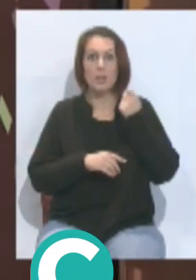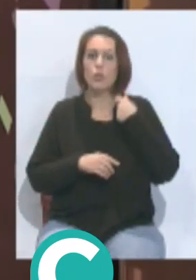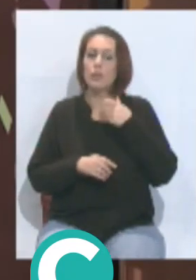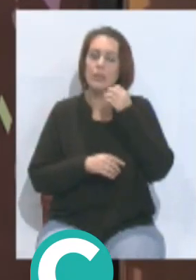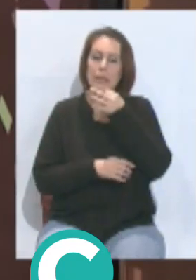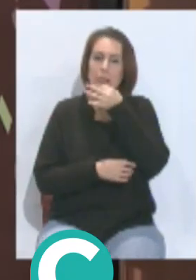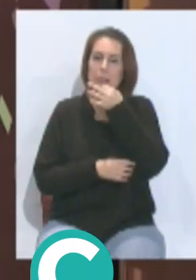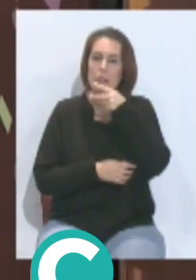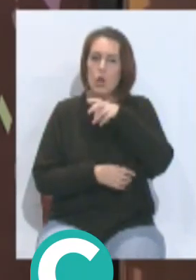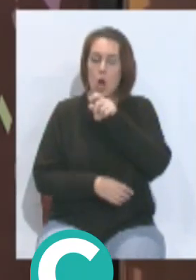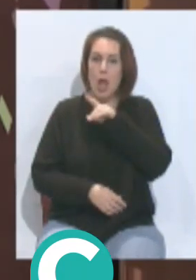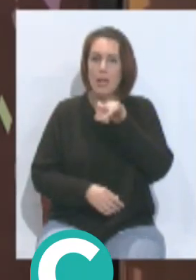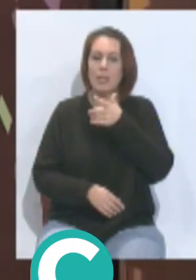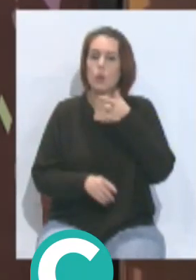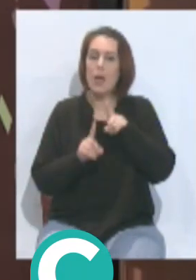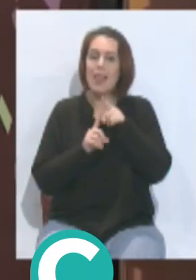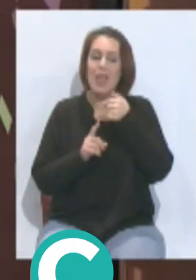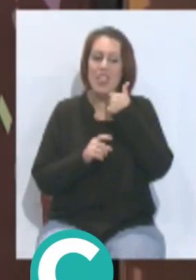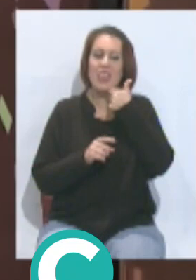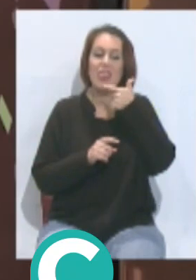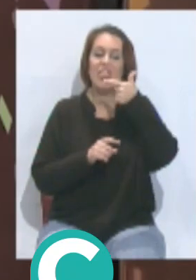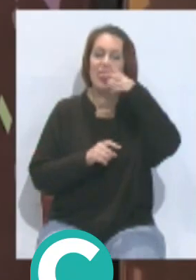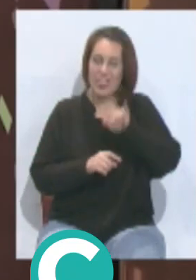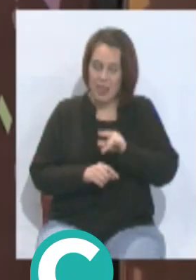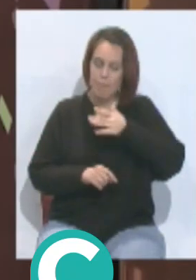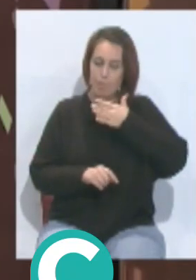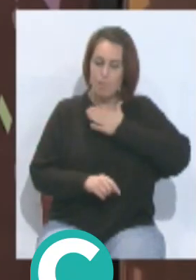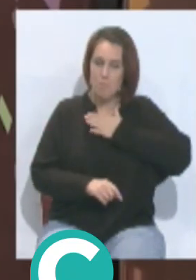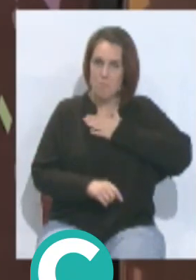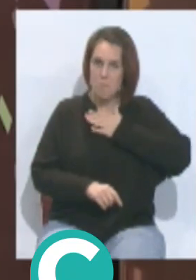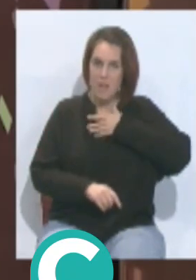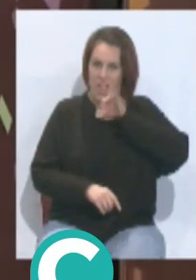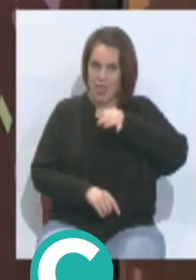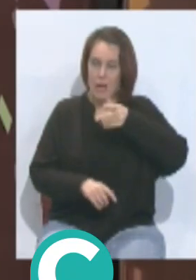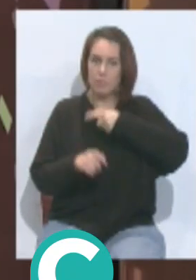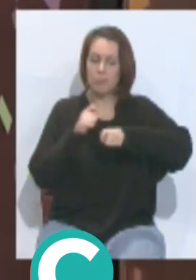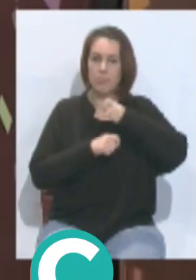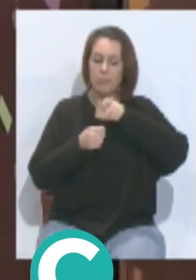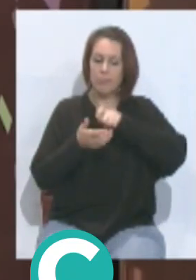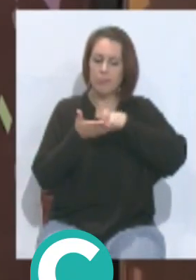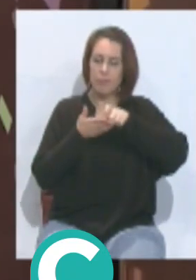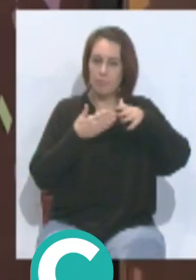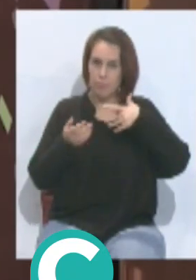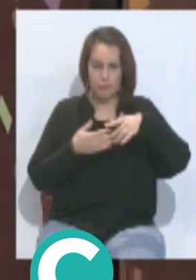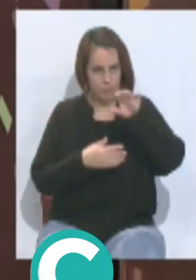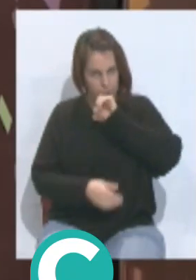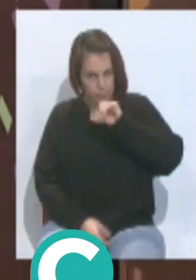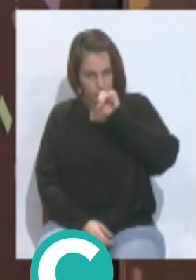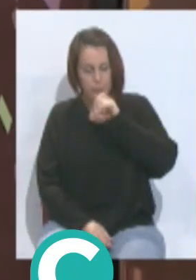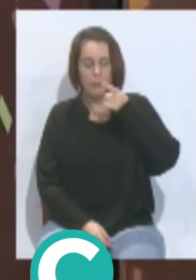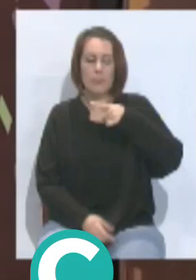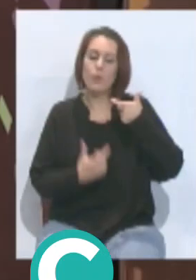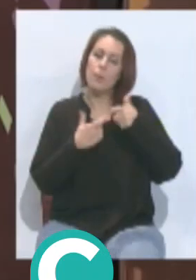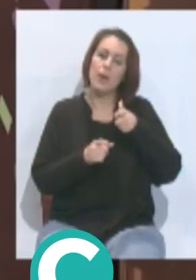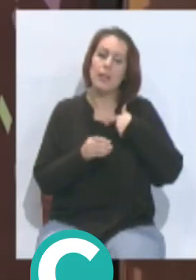Noli, del ciclo Te vi, dicí mi verdad, de la Asociación de Autores del Carnaval, con coplas y también, bueno, pues con una